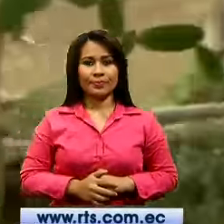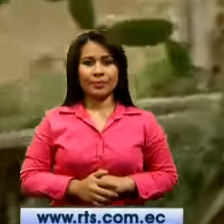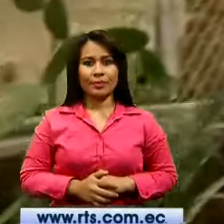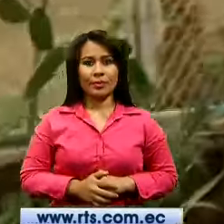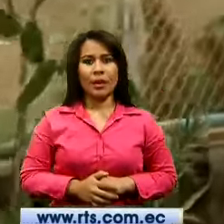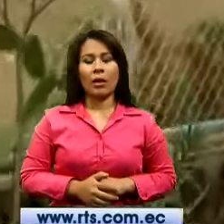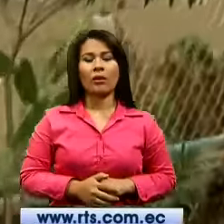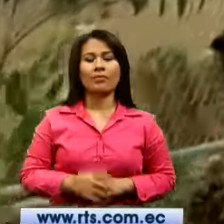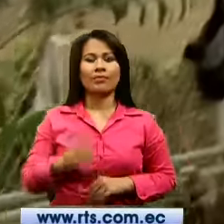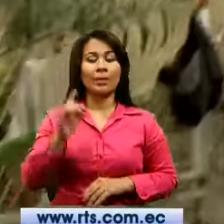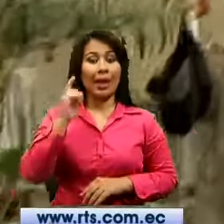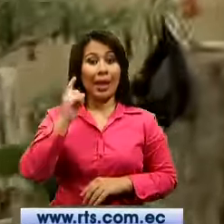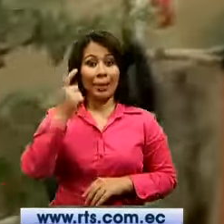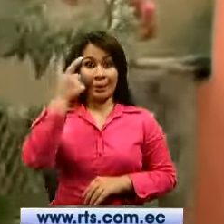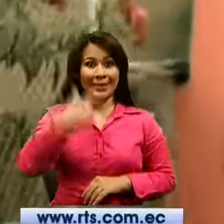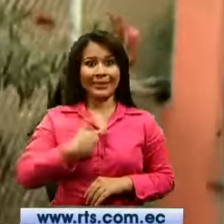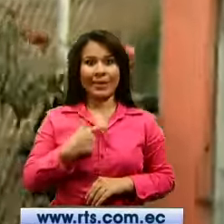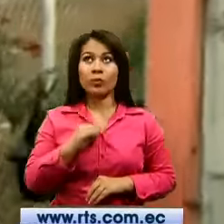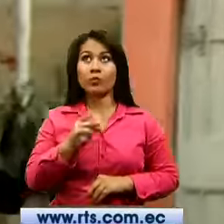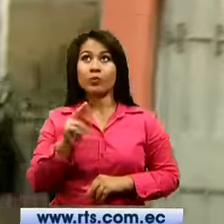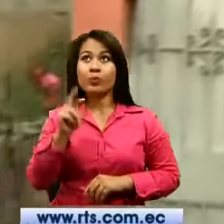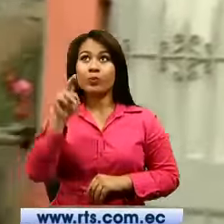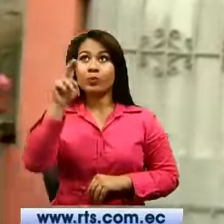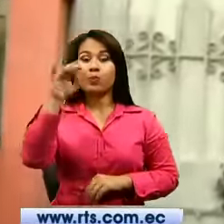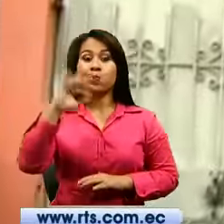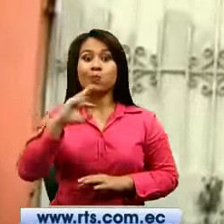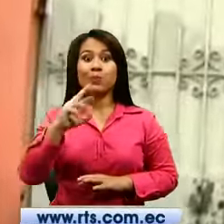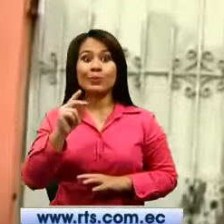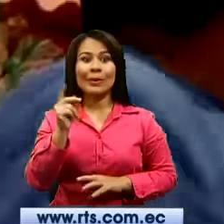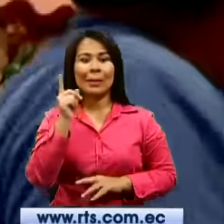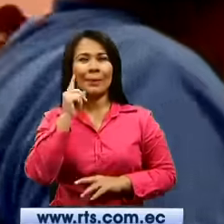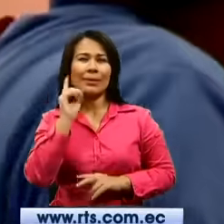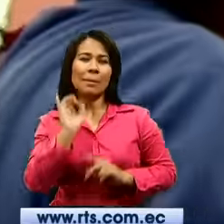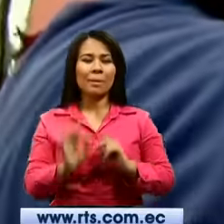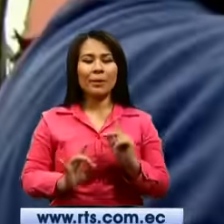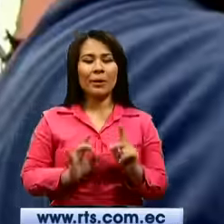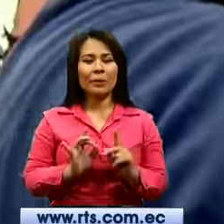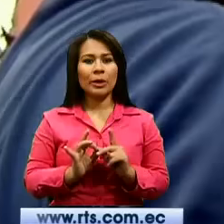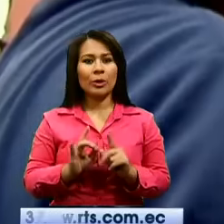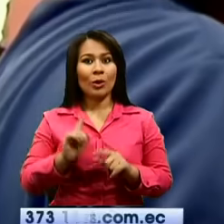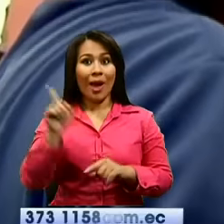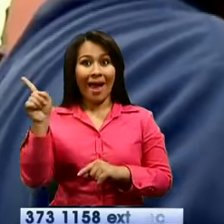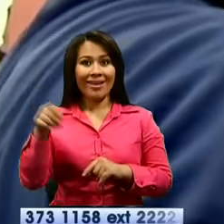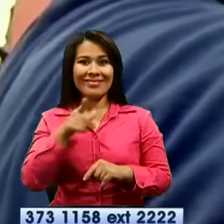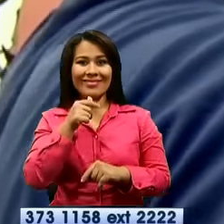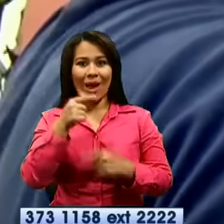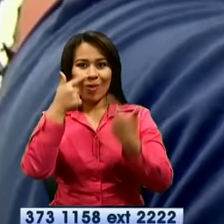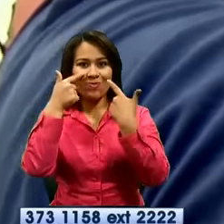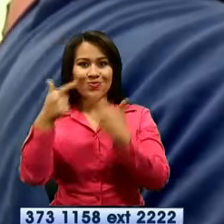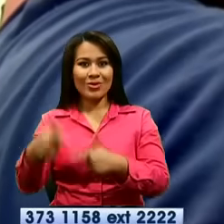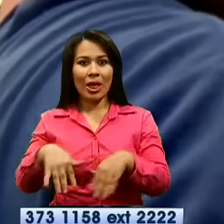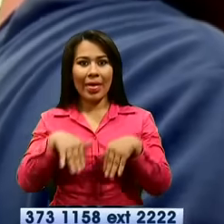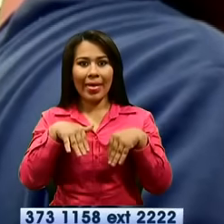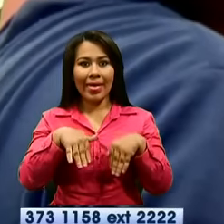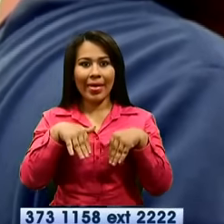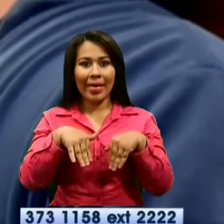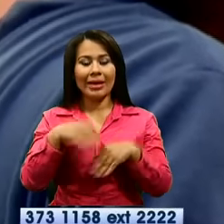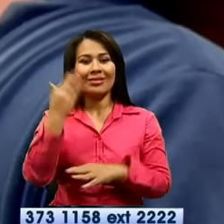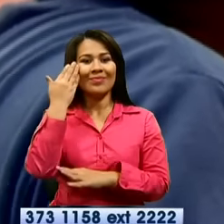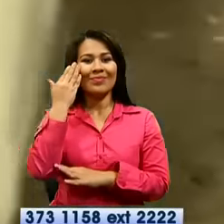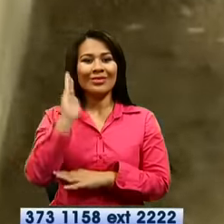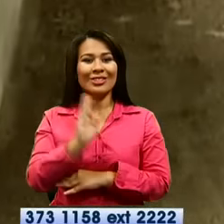Parecía el robo perfecto, aunque el presunto delincuente no se imaginó que la casa tenía una guardiana a la que nada se